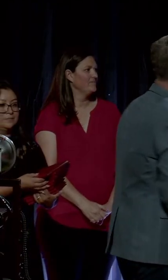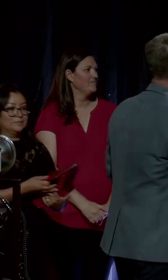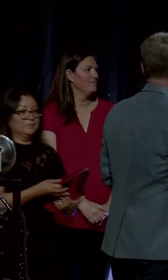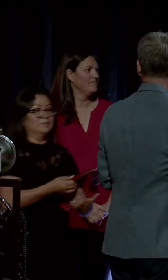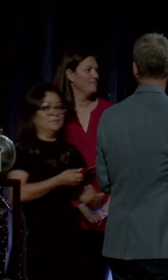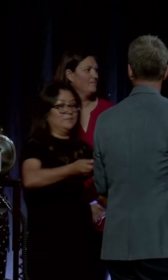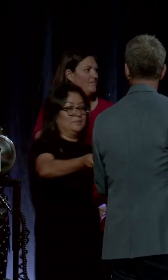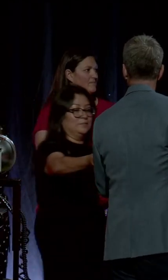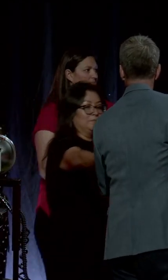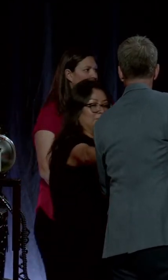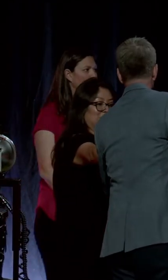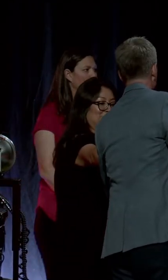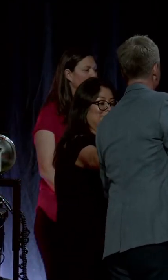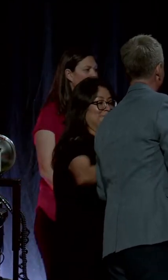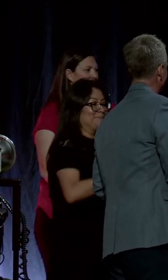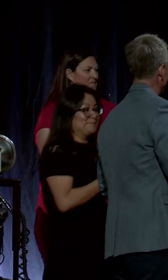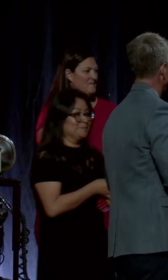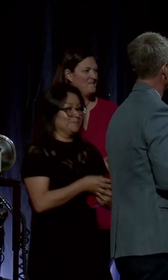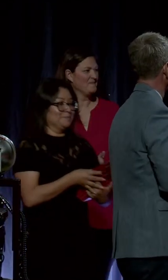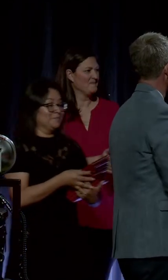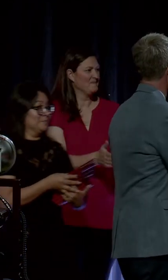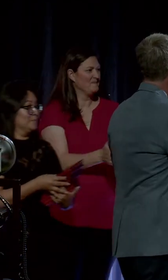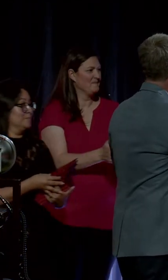Emiliana Ramirez.